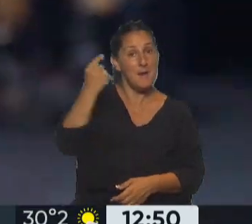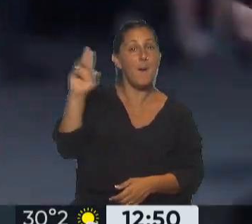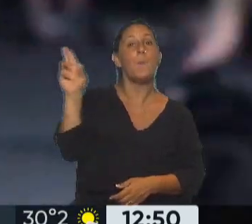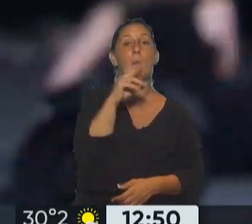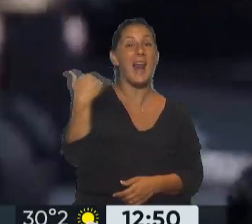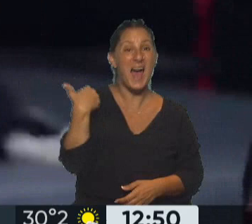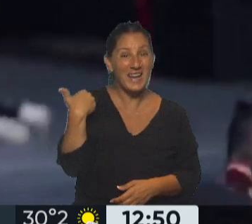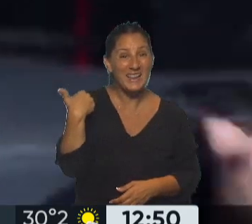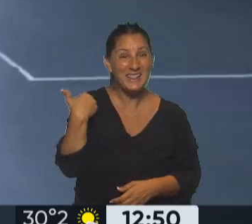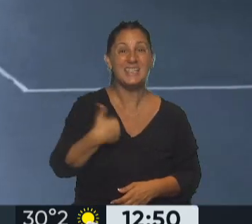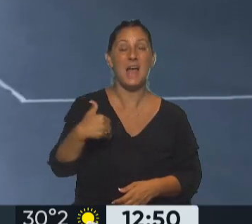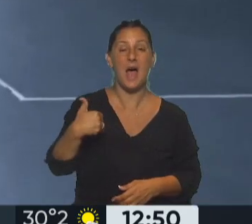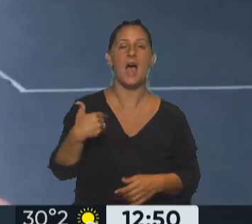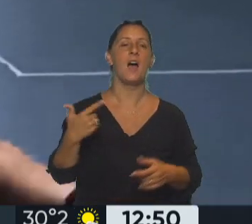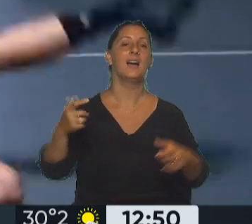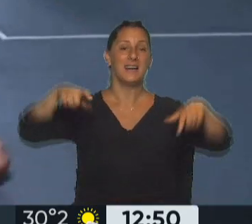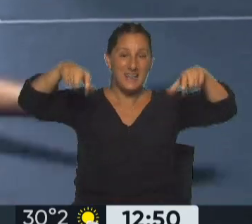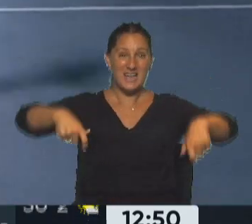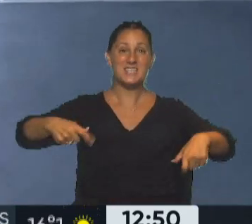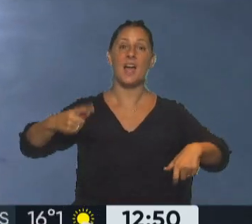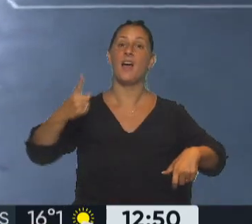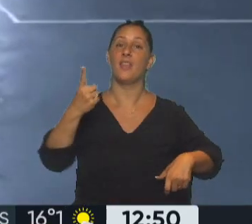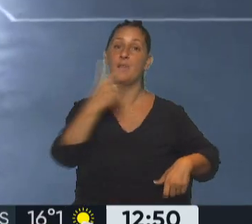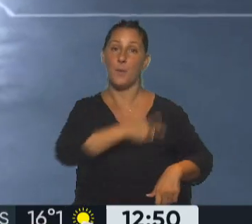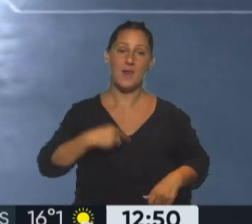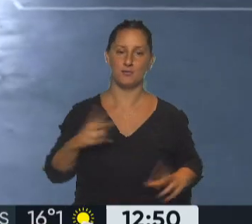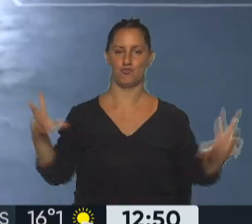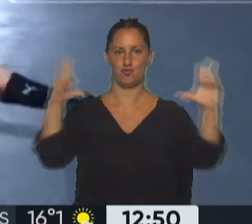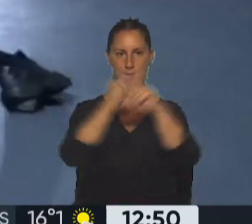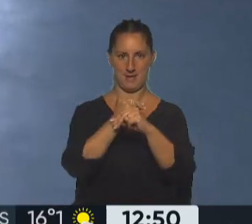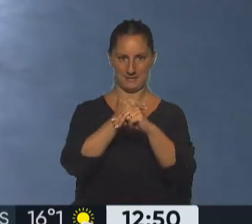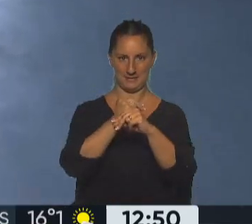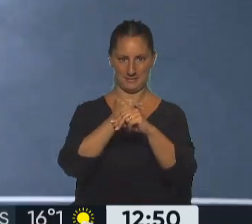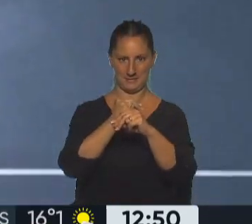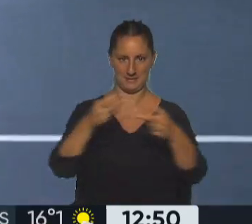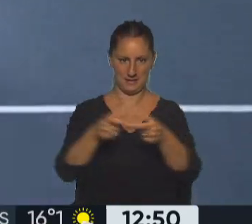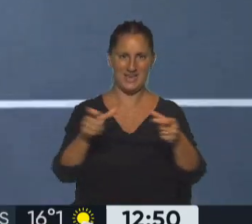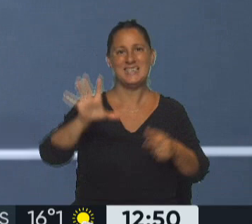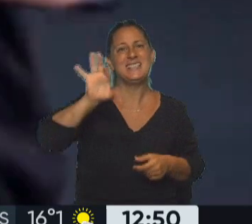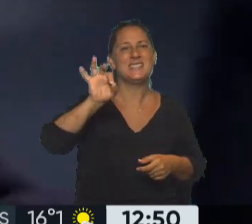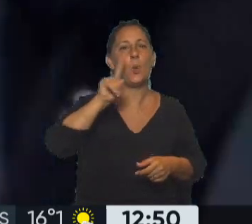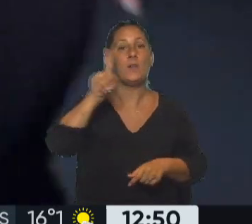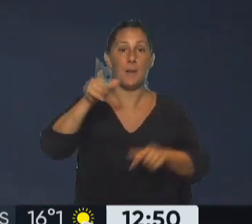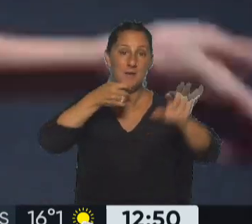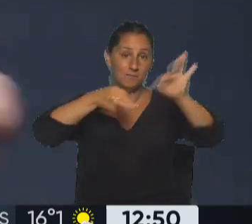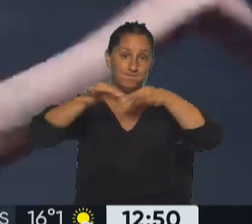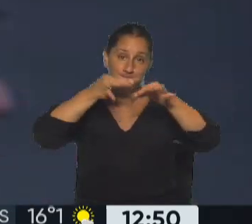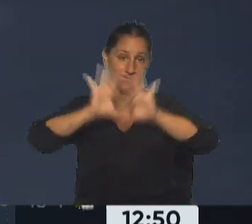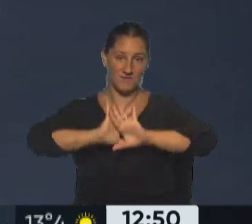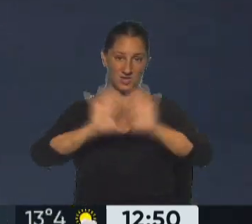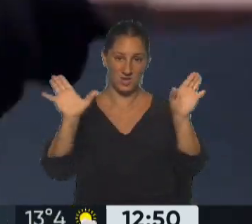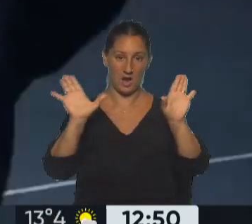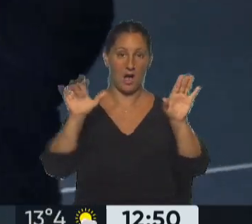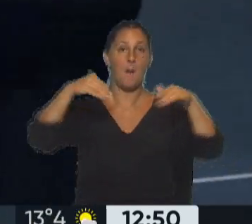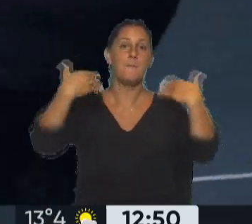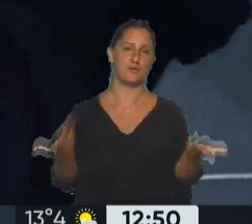mujer en agotar, llenar el estadio de Vélez. Estamos hablando de unas 50.000 personas, unos 50.000 tickets vendidos. Y es por esto, porque está